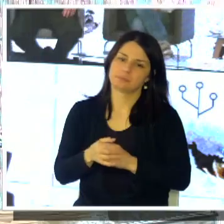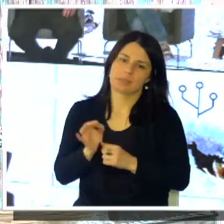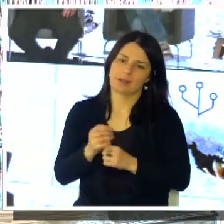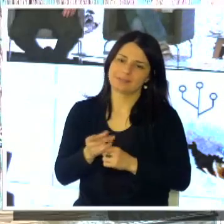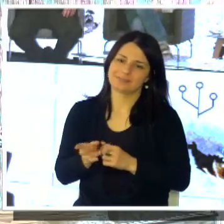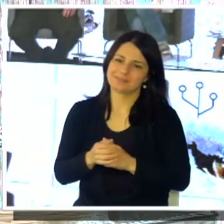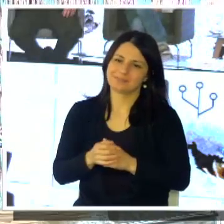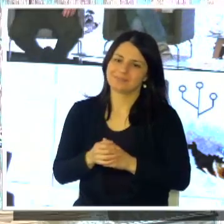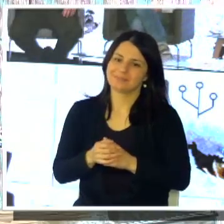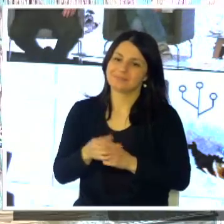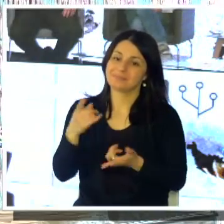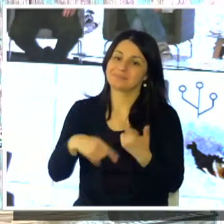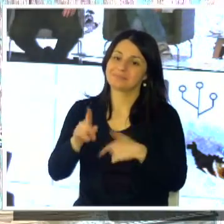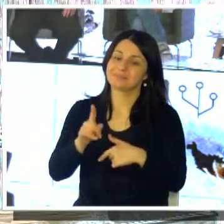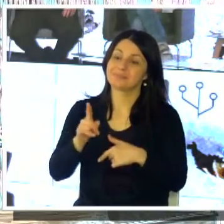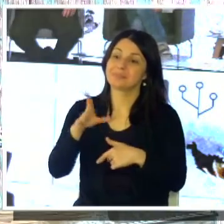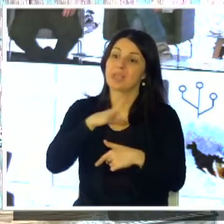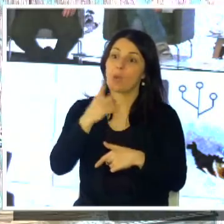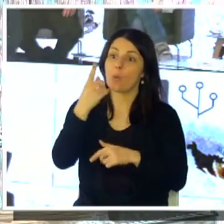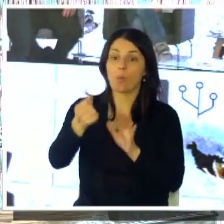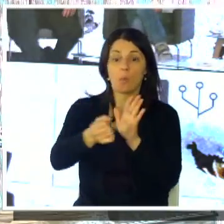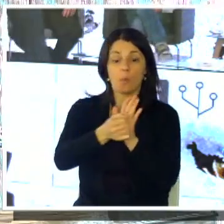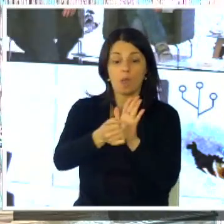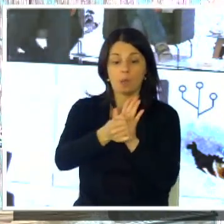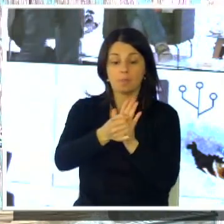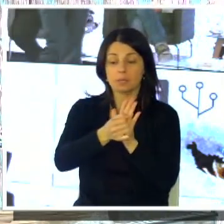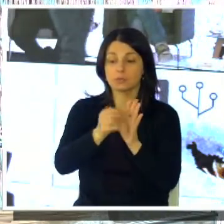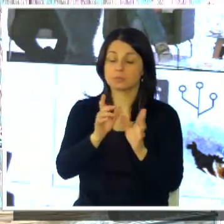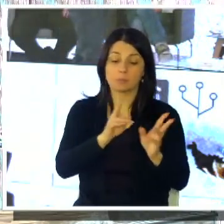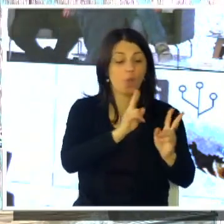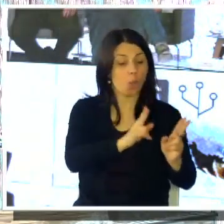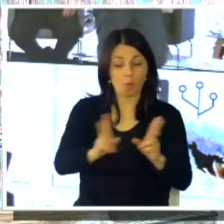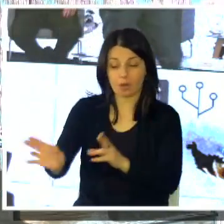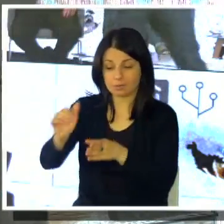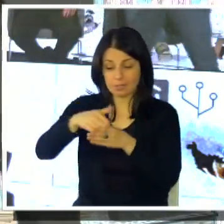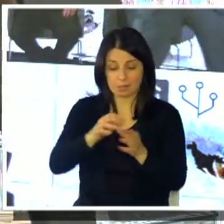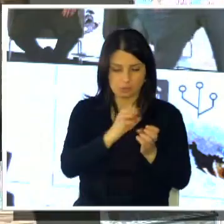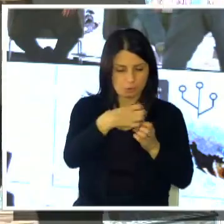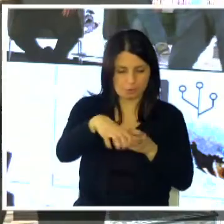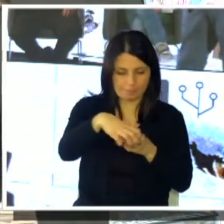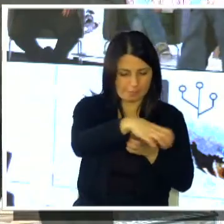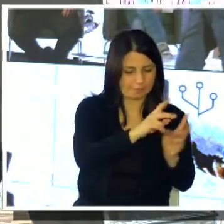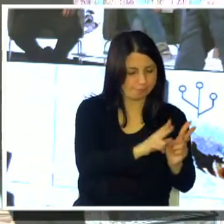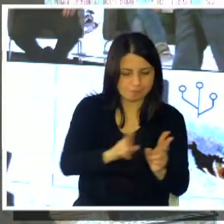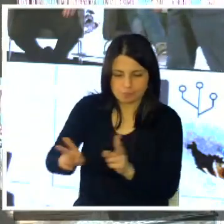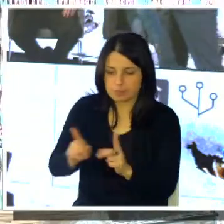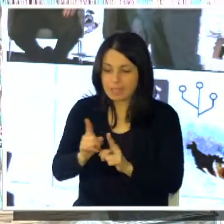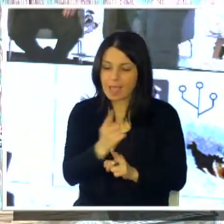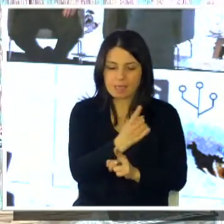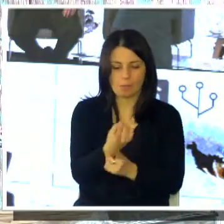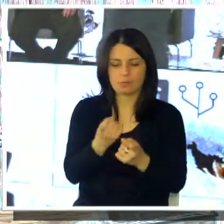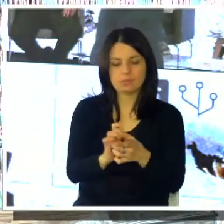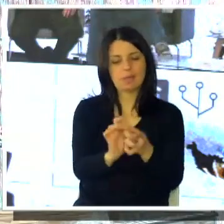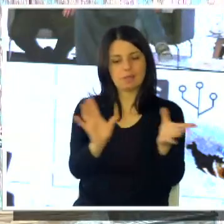Bien, entonces tenemos una aplicación que la dividimos en componentes. Cada uno de estos componentes tienen que ser